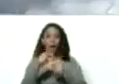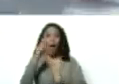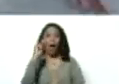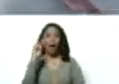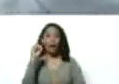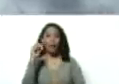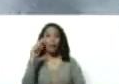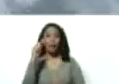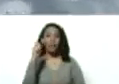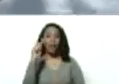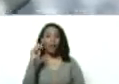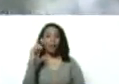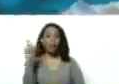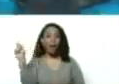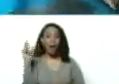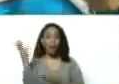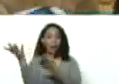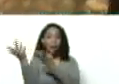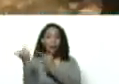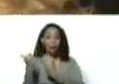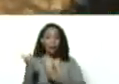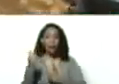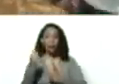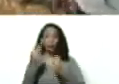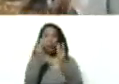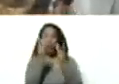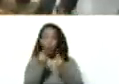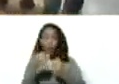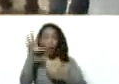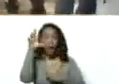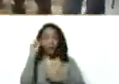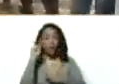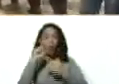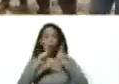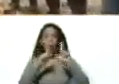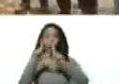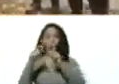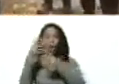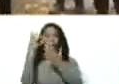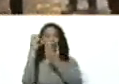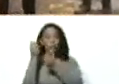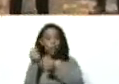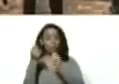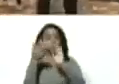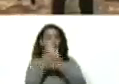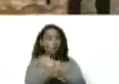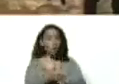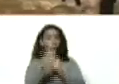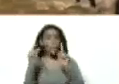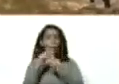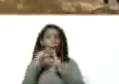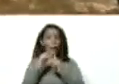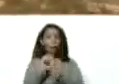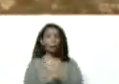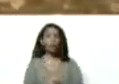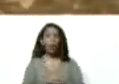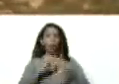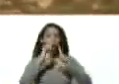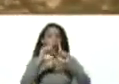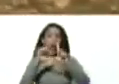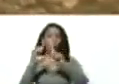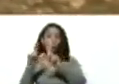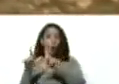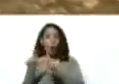preparado para dar datos, números, entendibles, con un lenguaje entendible, con un lenguaje